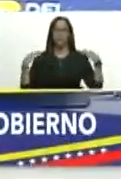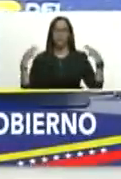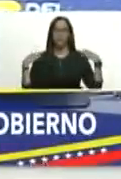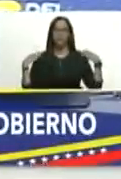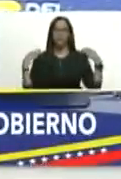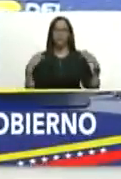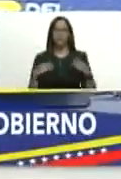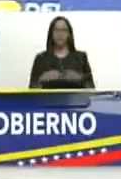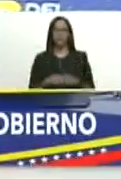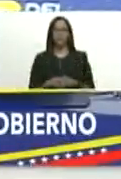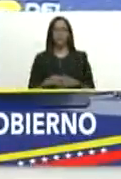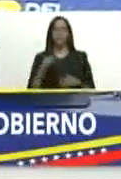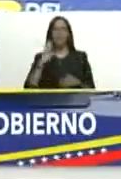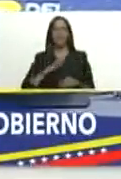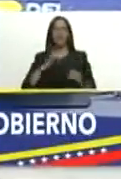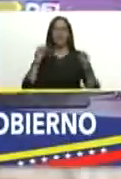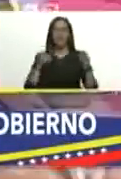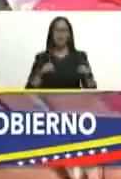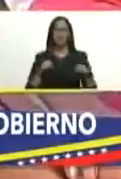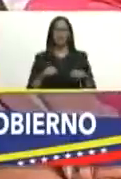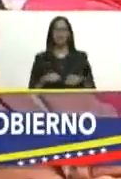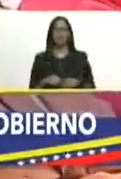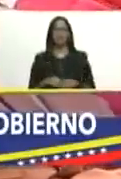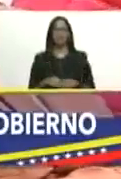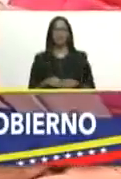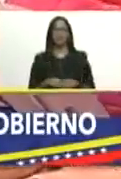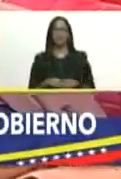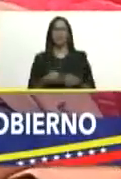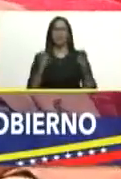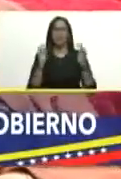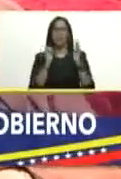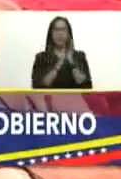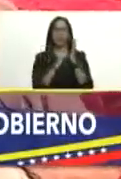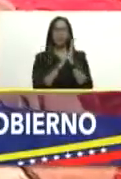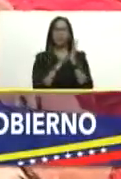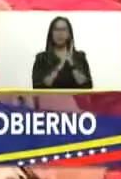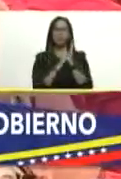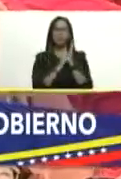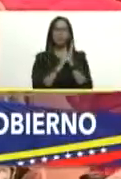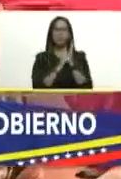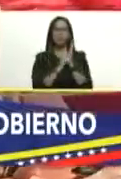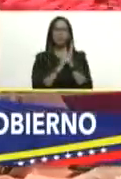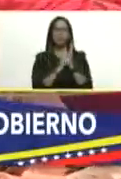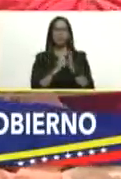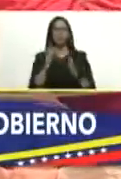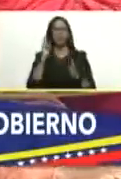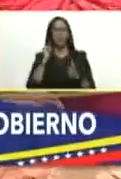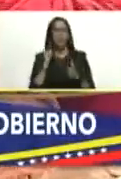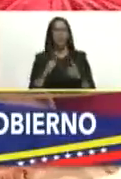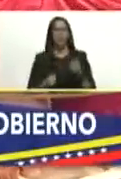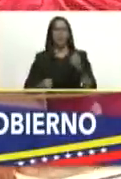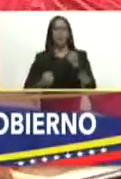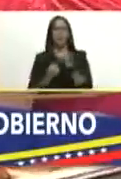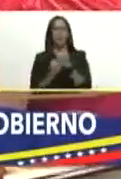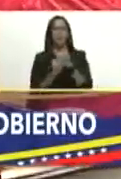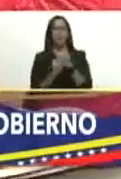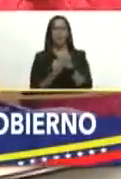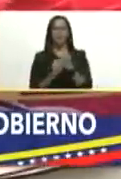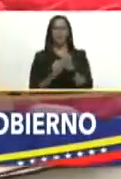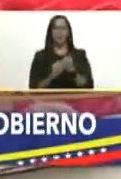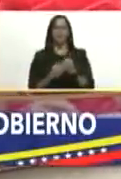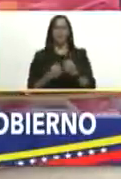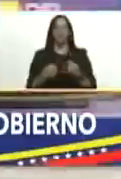Meléndez, aquí estoy, vengo a tocarte la puerta para apoyarte en